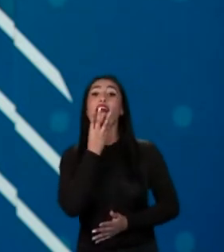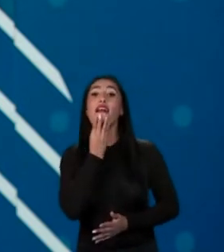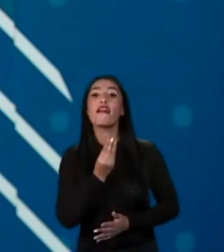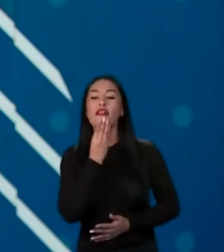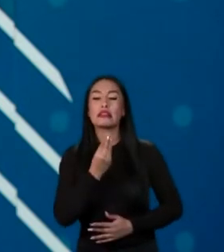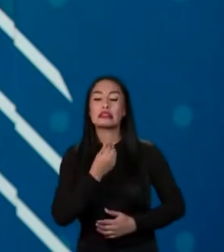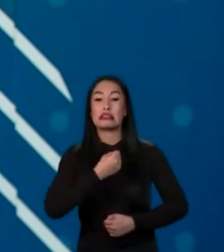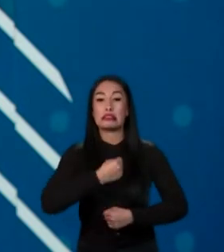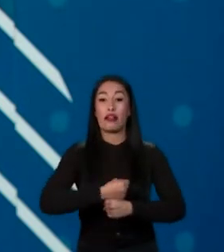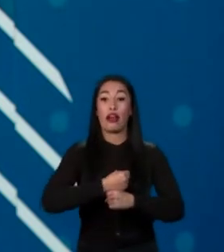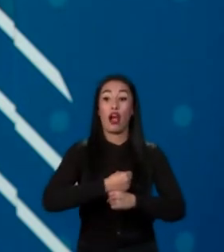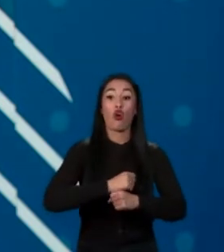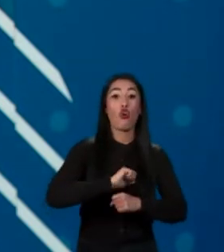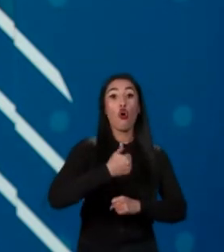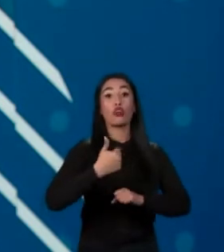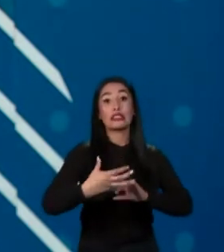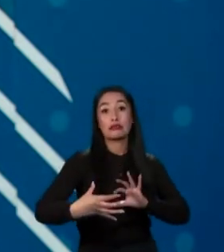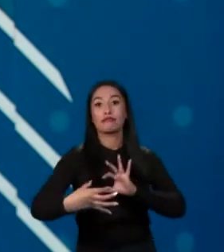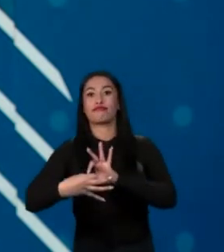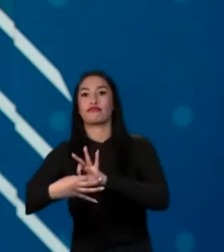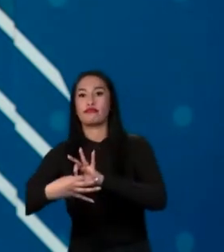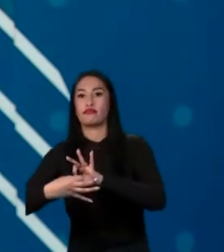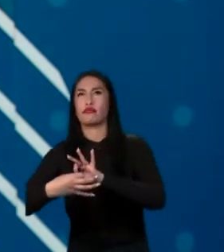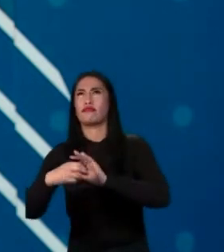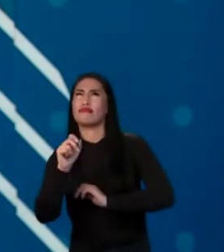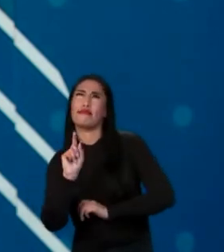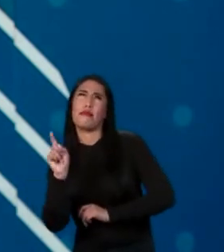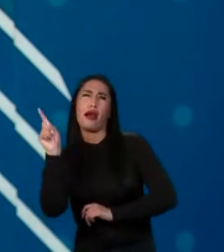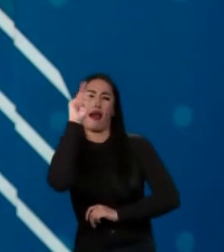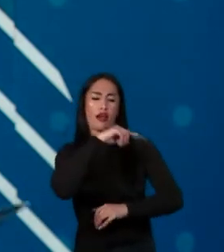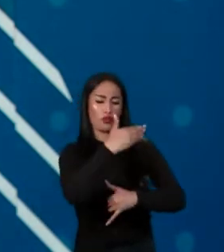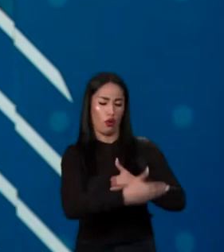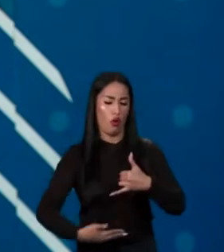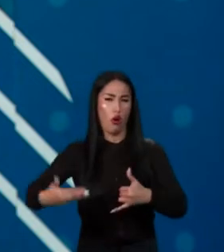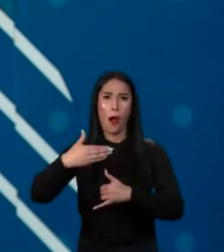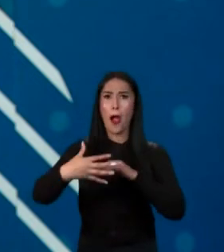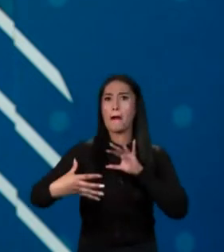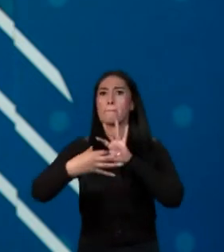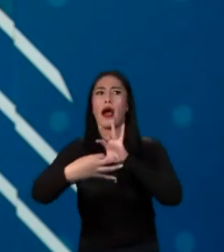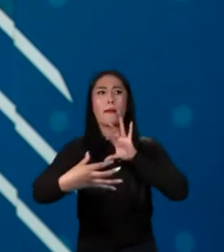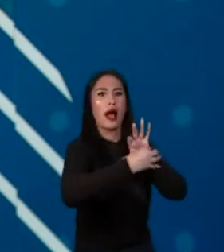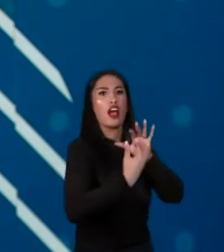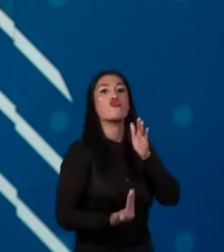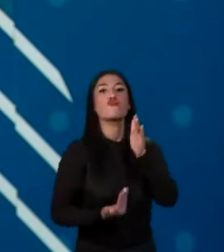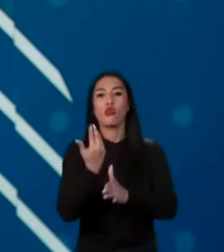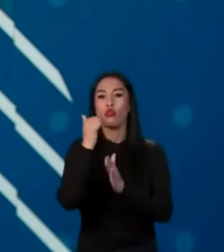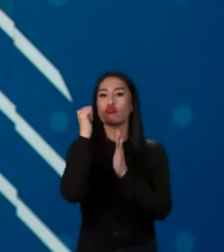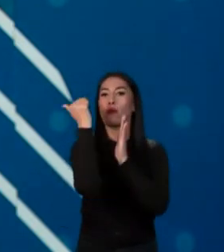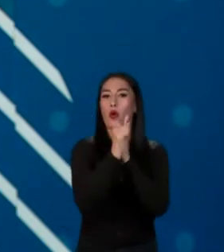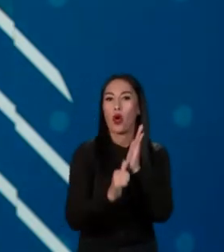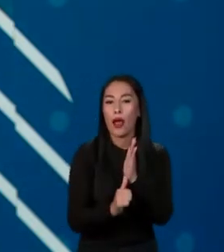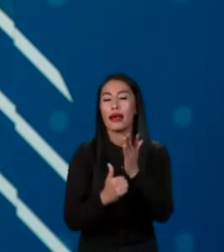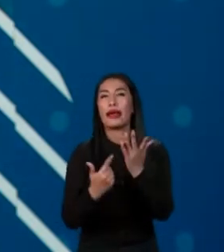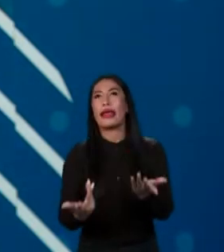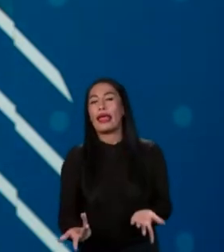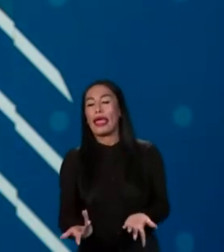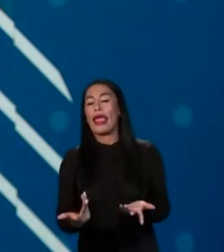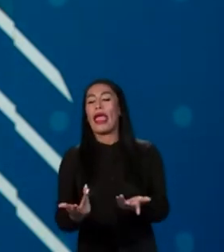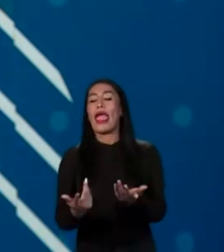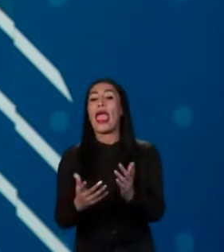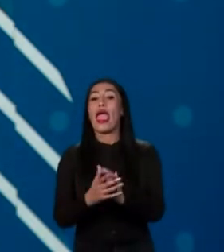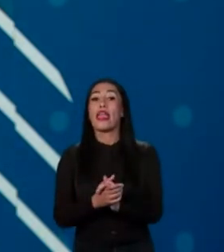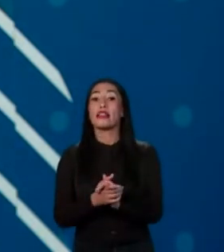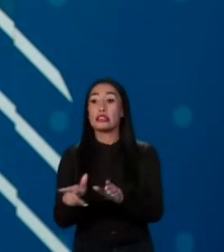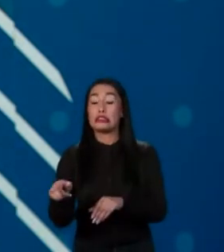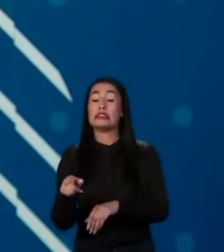manera articulada con otras instituciones de la región para generar nueva oferta e incluso como a través de e instituciones